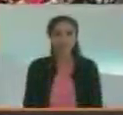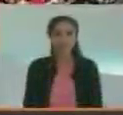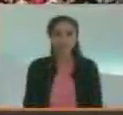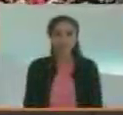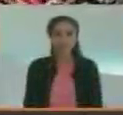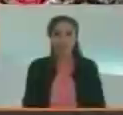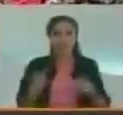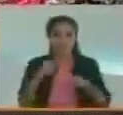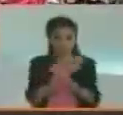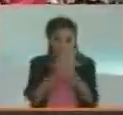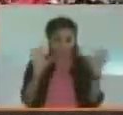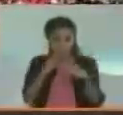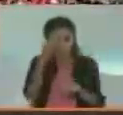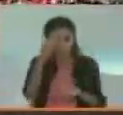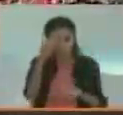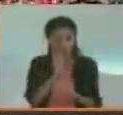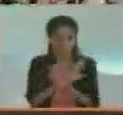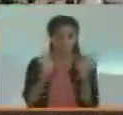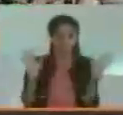¿Estamos claros?